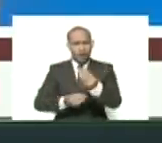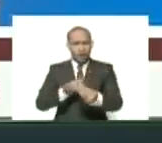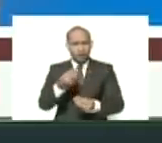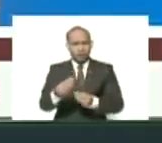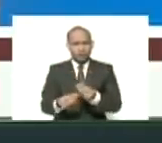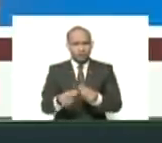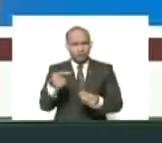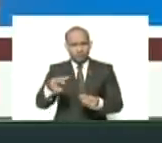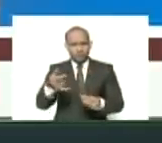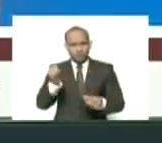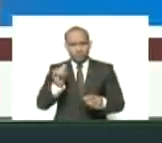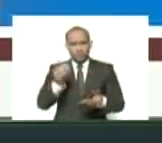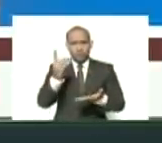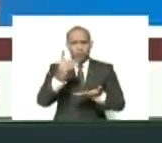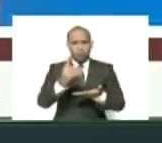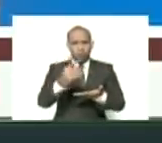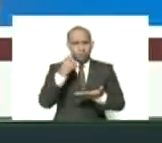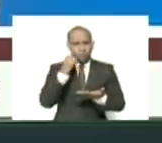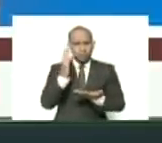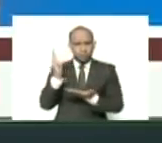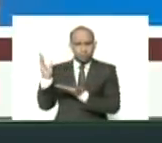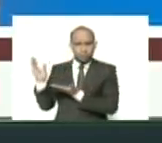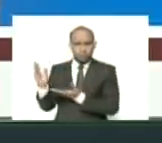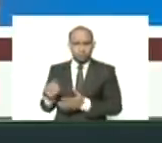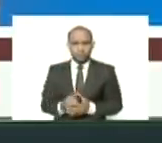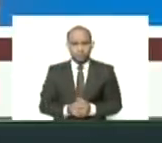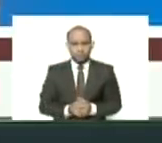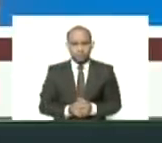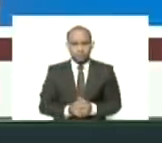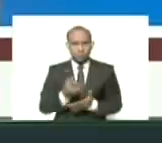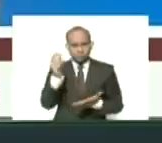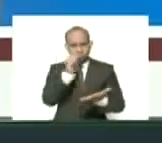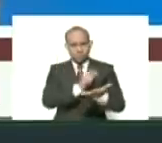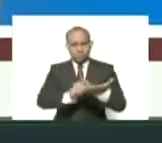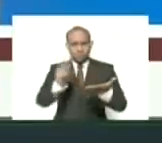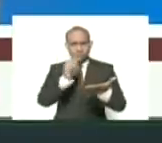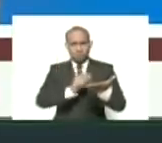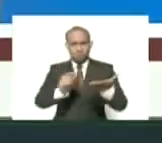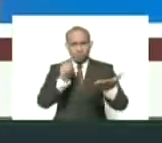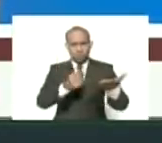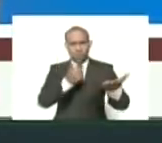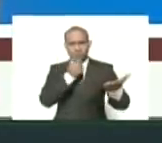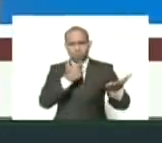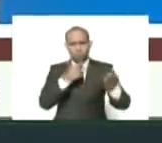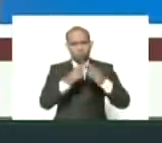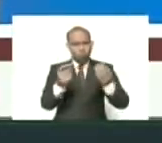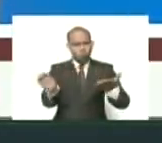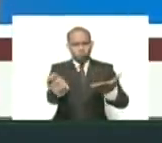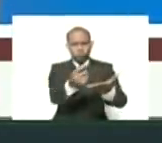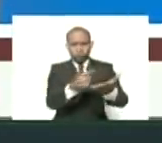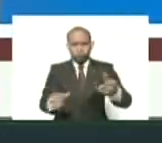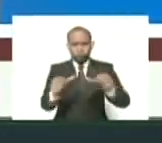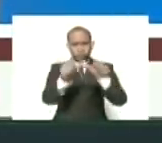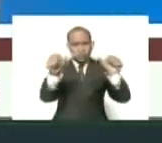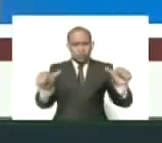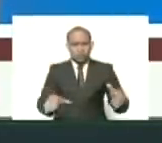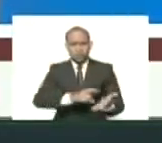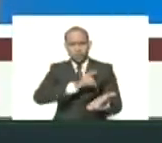Aquí está el documento completo, mira, bien redactado, bien diagramado, bien